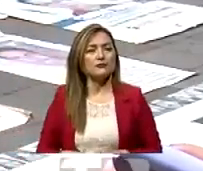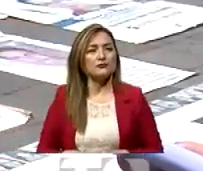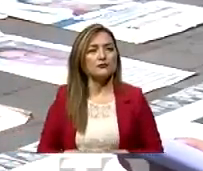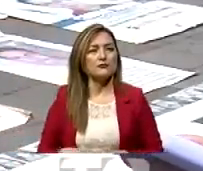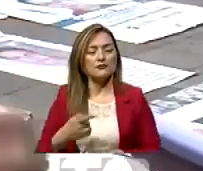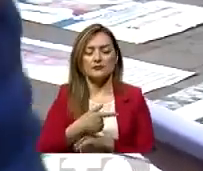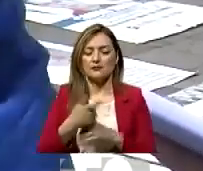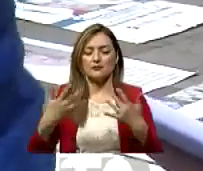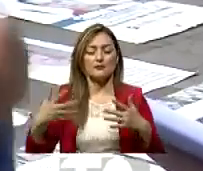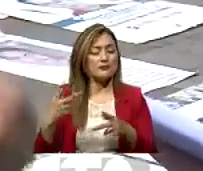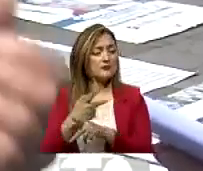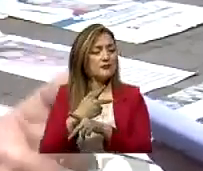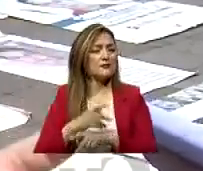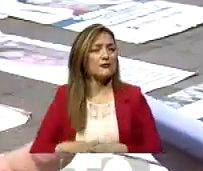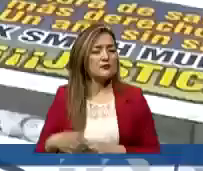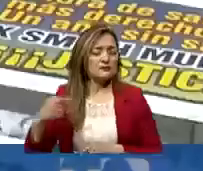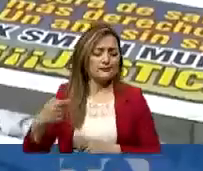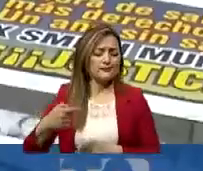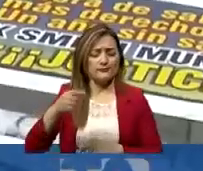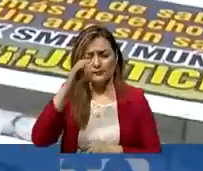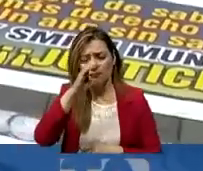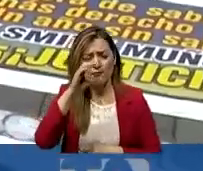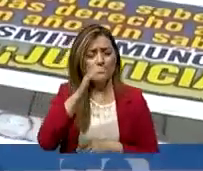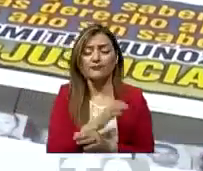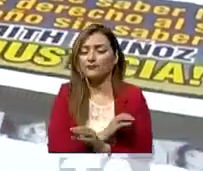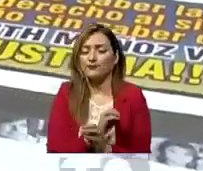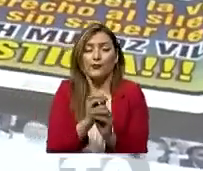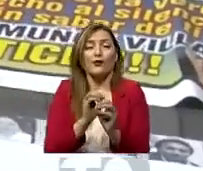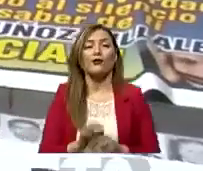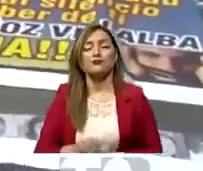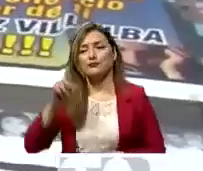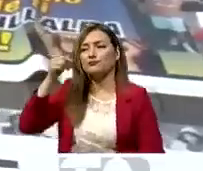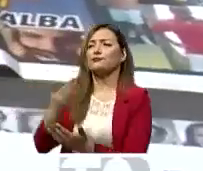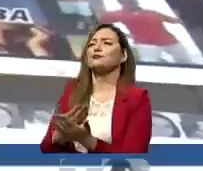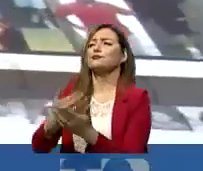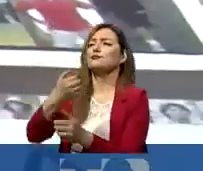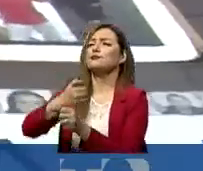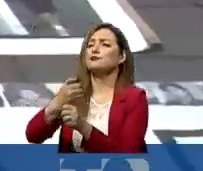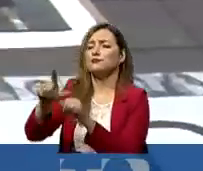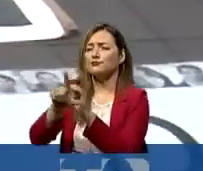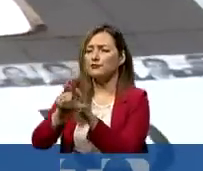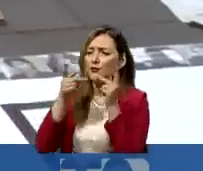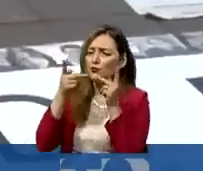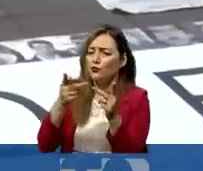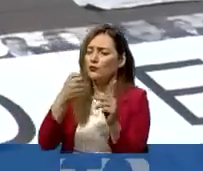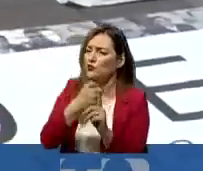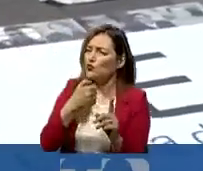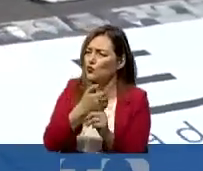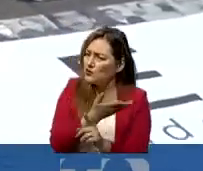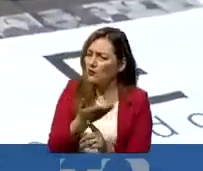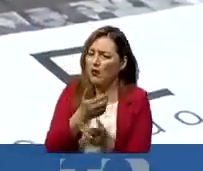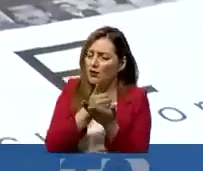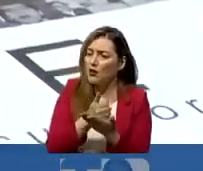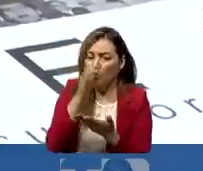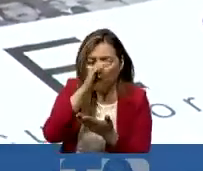grave. Todos los días desaparecen. Ellos exigen al gobierno que se trabaje en una política pública para combatir esta